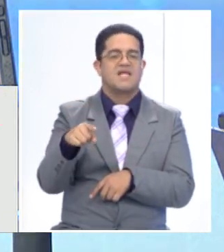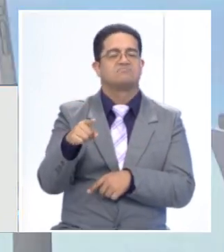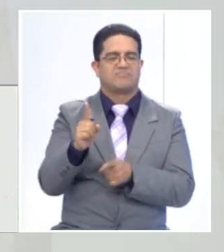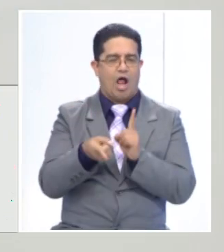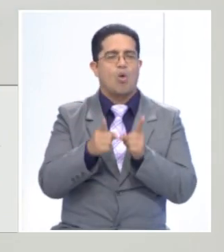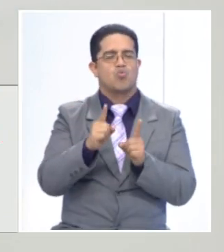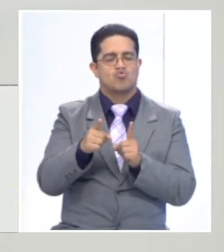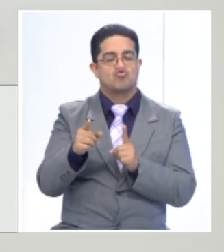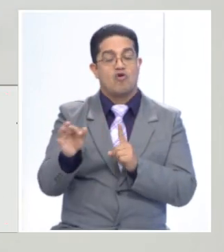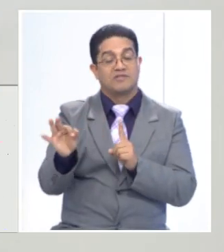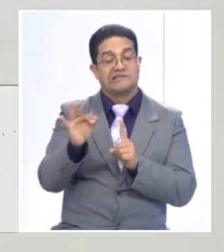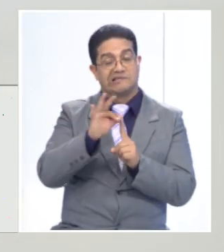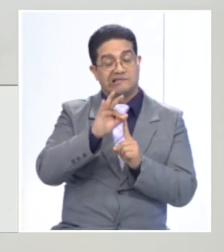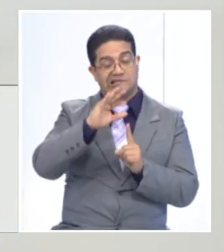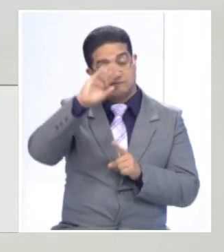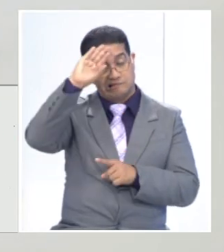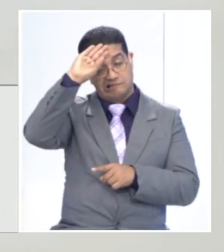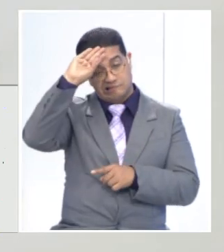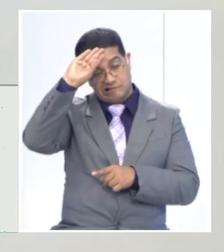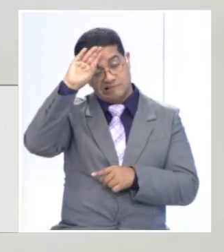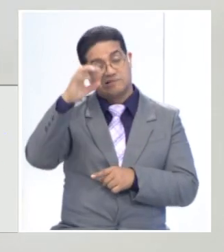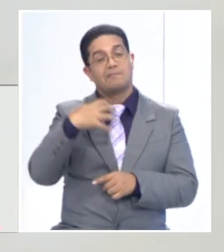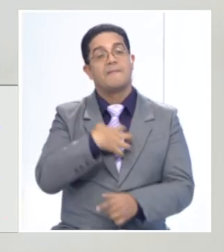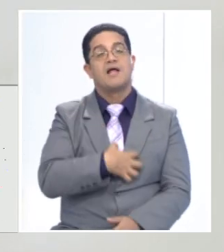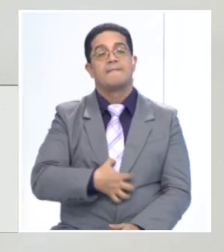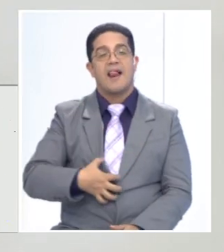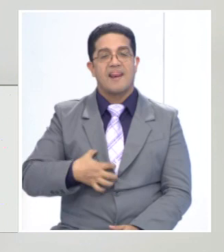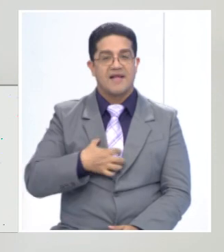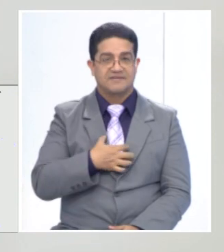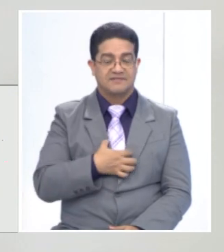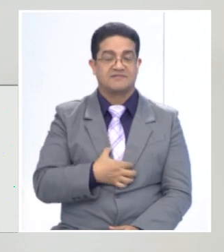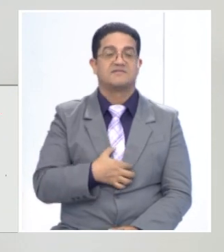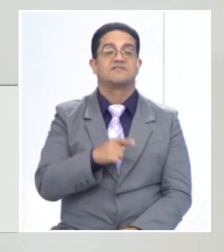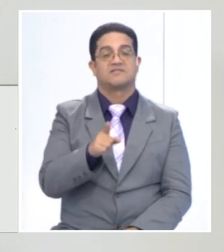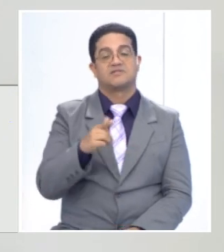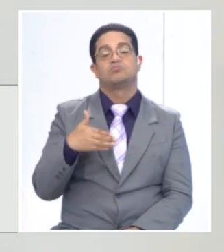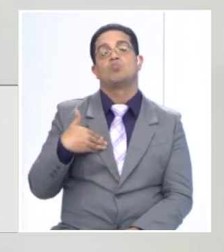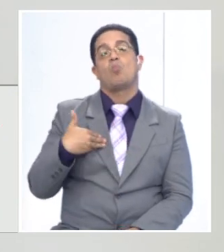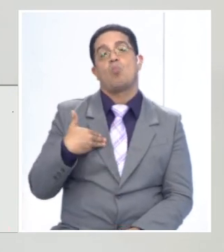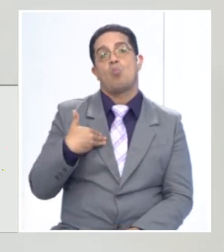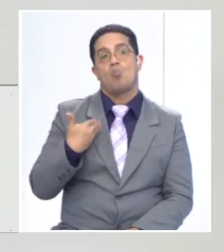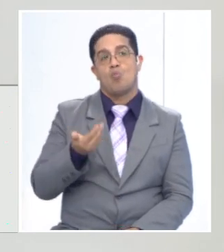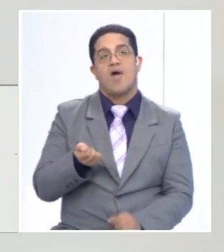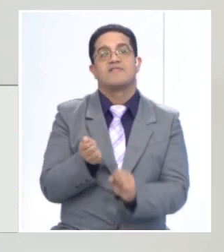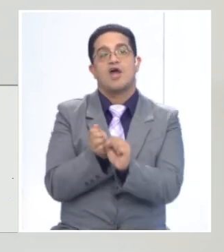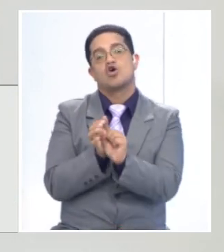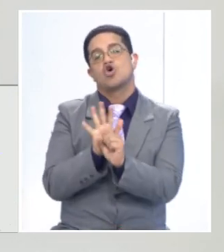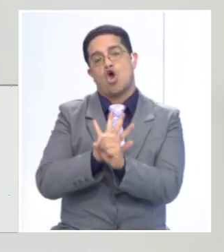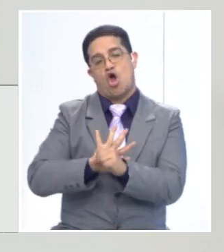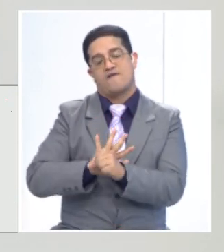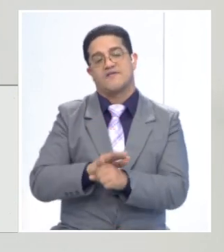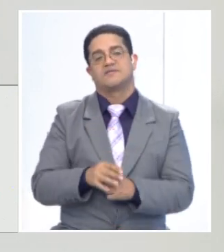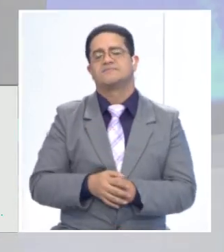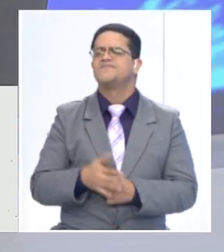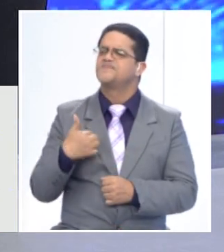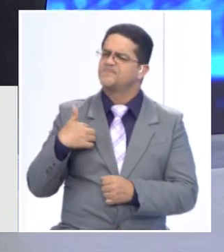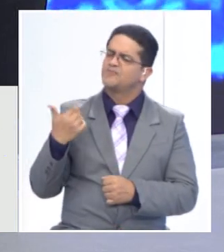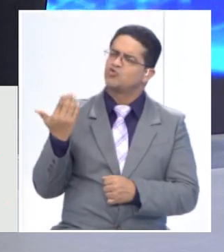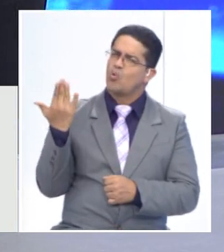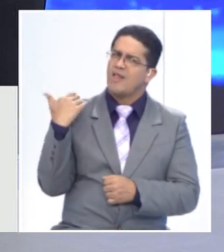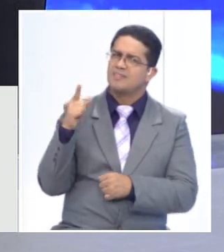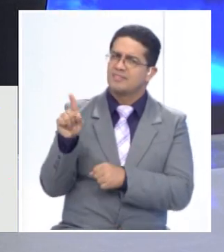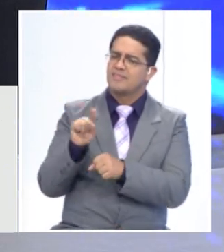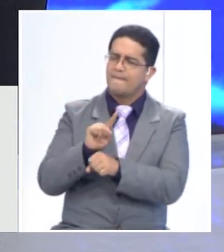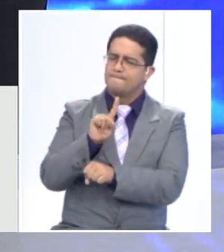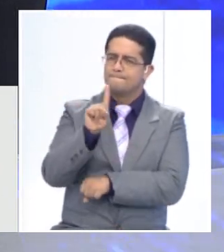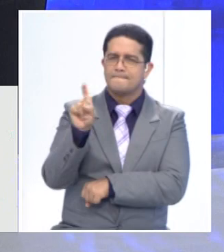alta, dan postración, ¿verdad? Malestar general y perfectamente puede ser COVID lo que estamos presentando. Yo le preguntaba esto a la doctora cuando